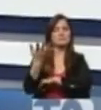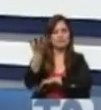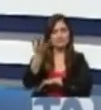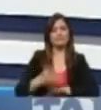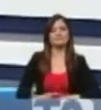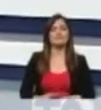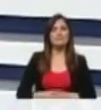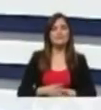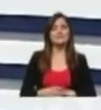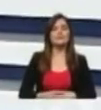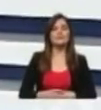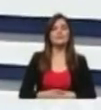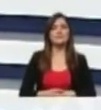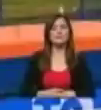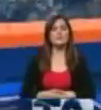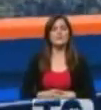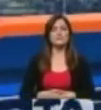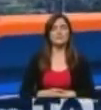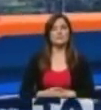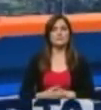en nuestro espacio de primera mano.